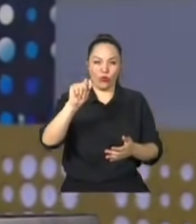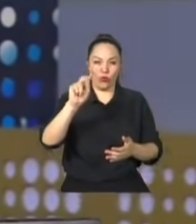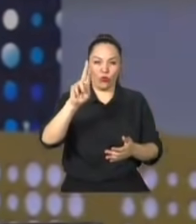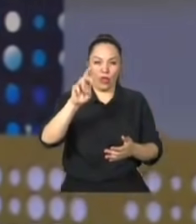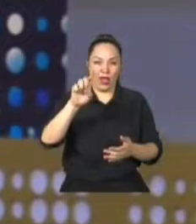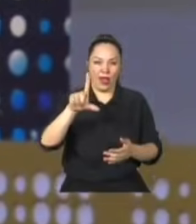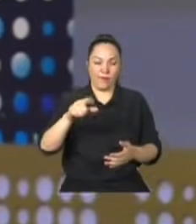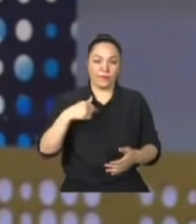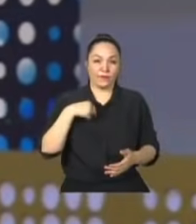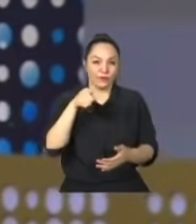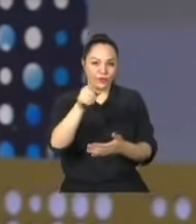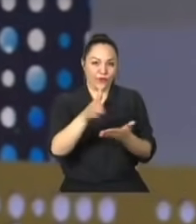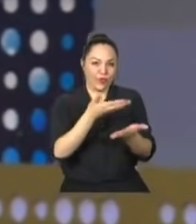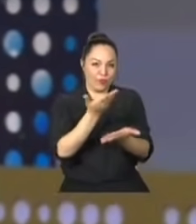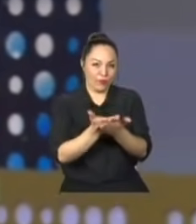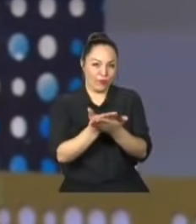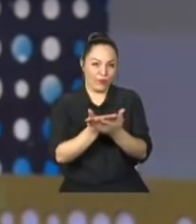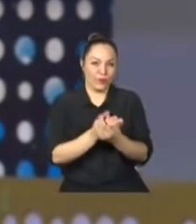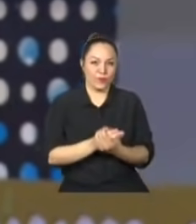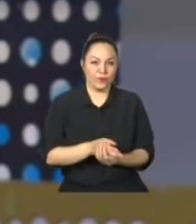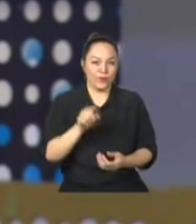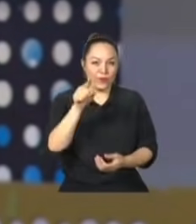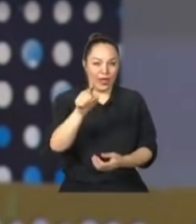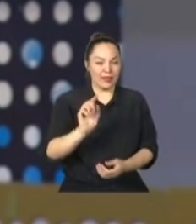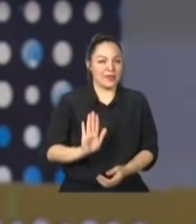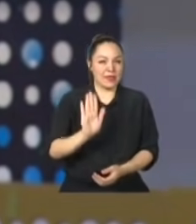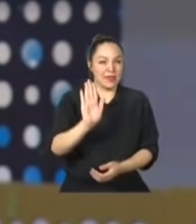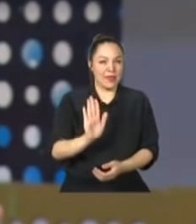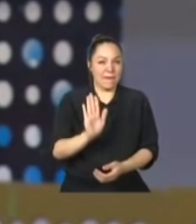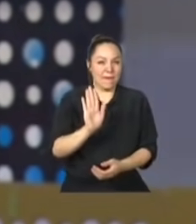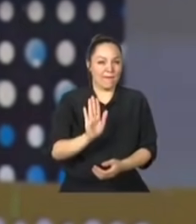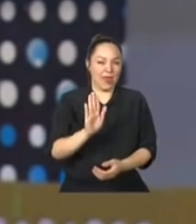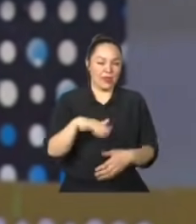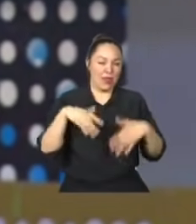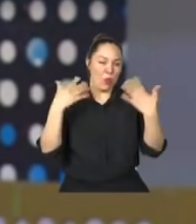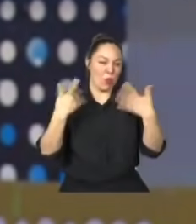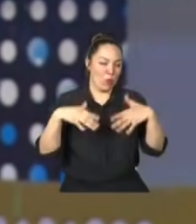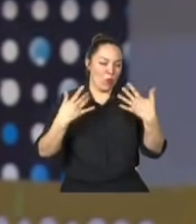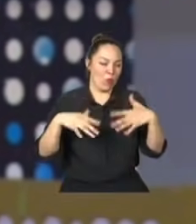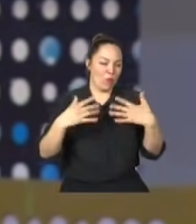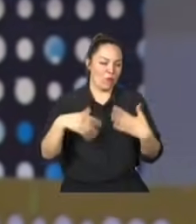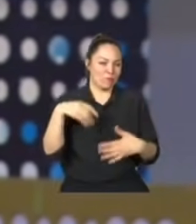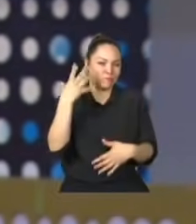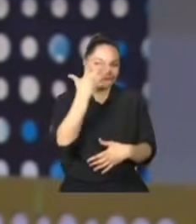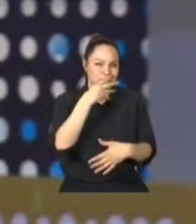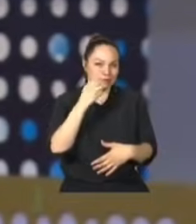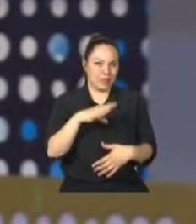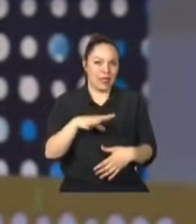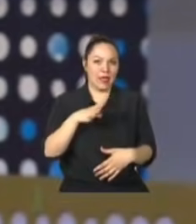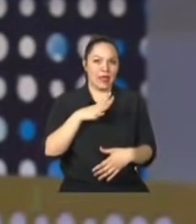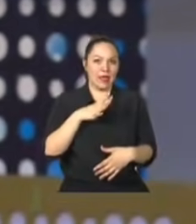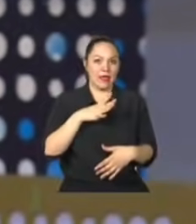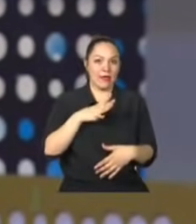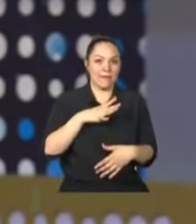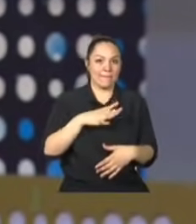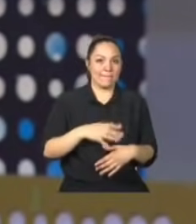Lo que yo te propongo te va a parecer escultural. ¿Cómo te...?